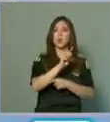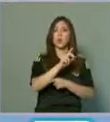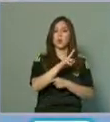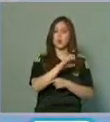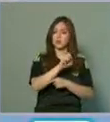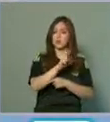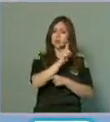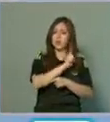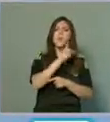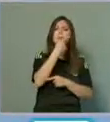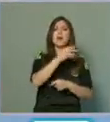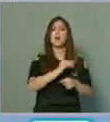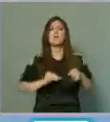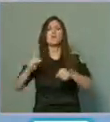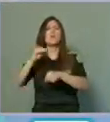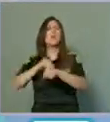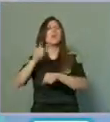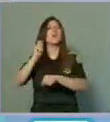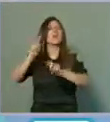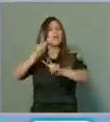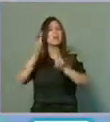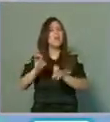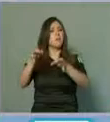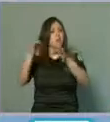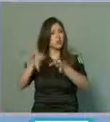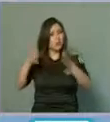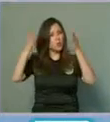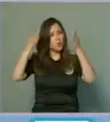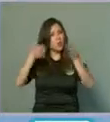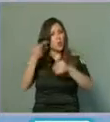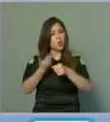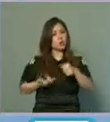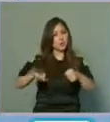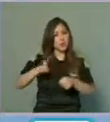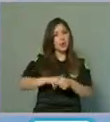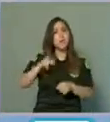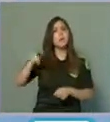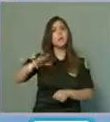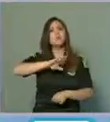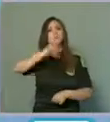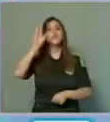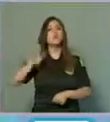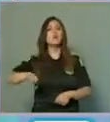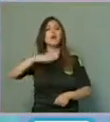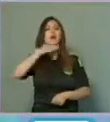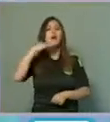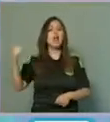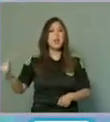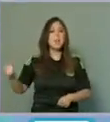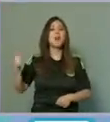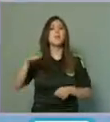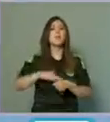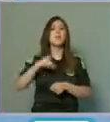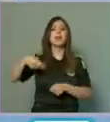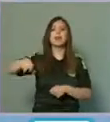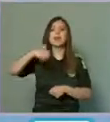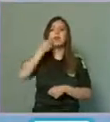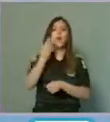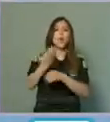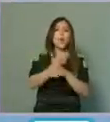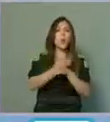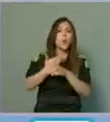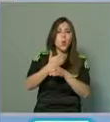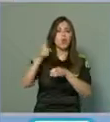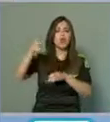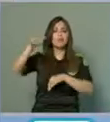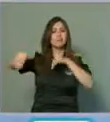de la cuestión hospitalaria. Y finalmente él muere en Alemania, en un viaje que estaba haciendo de una cura en un balneario de Alemania, y